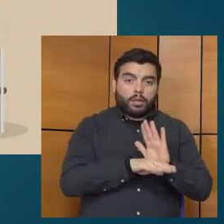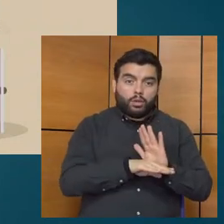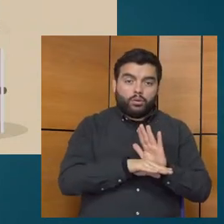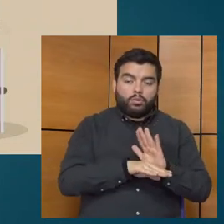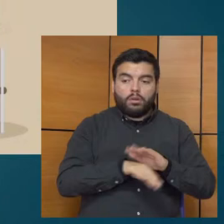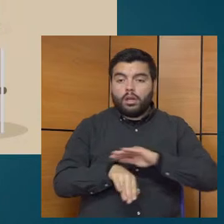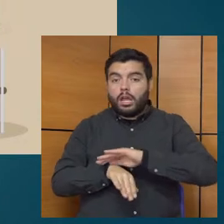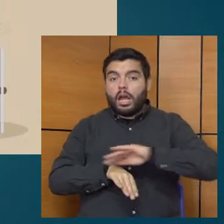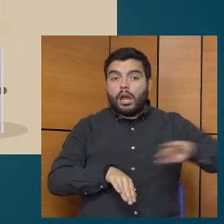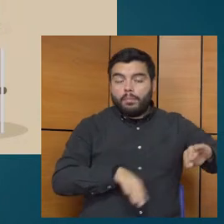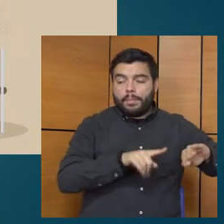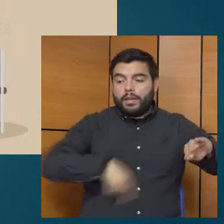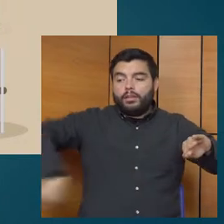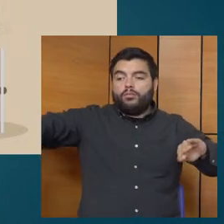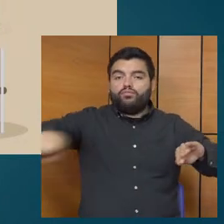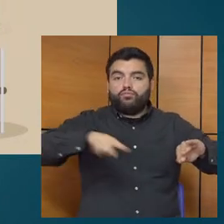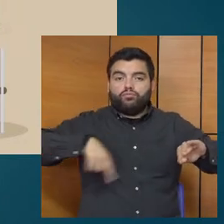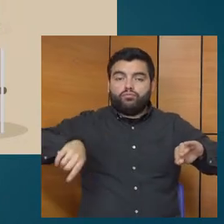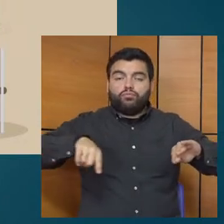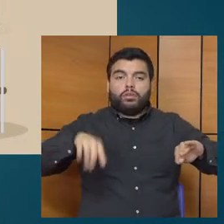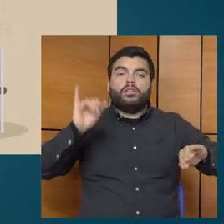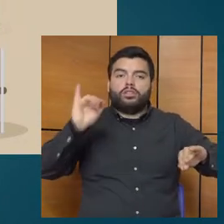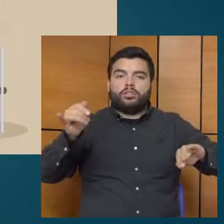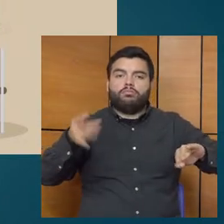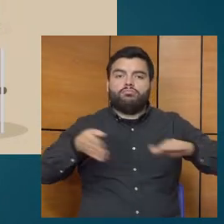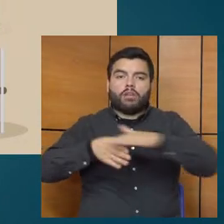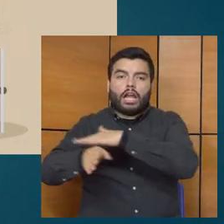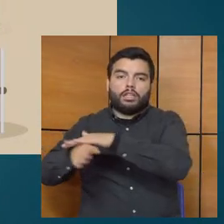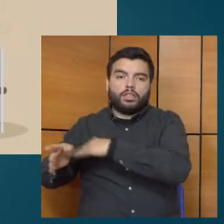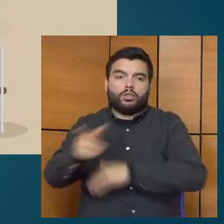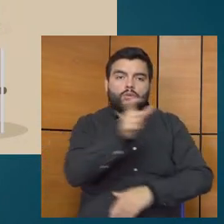Por tanto, esa brecha digital objetivamente existe.